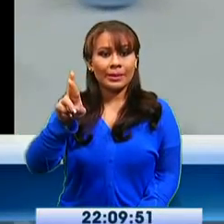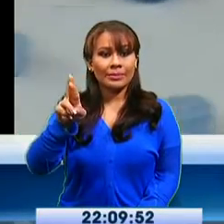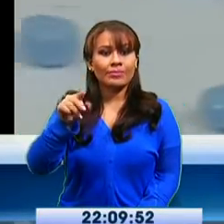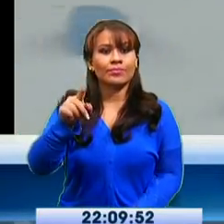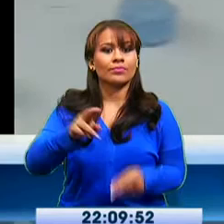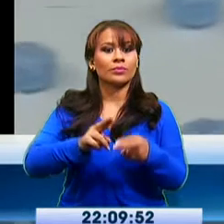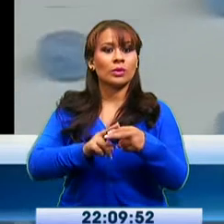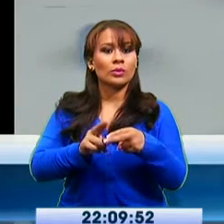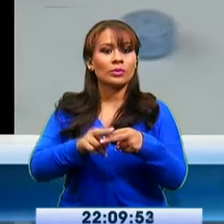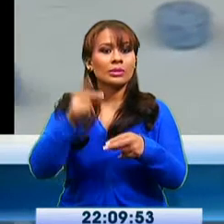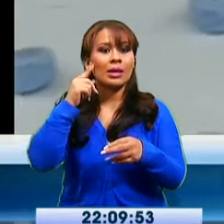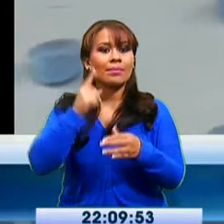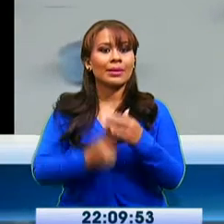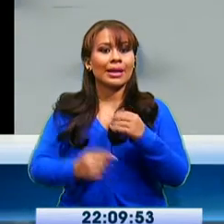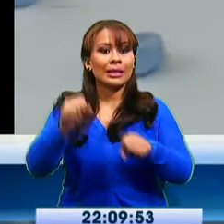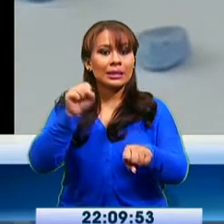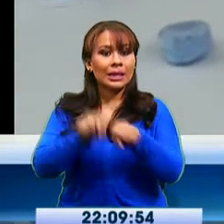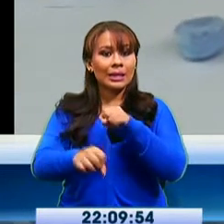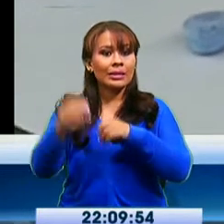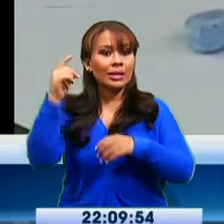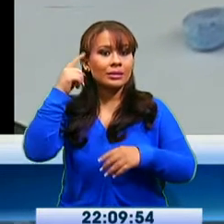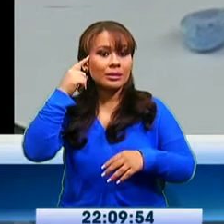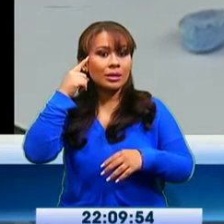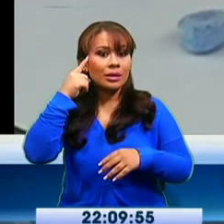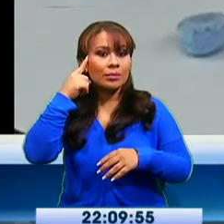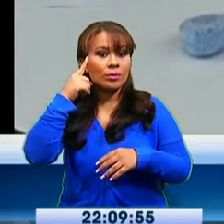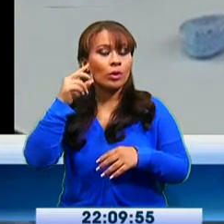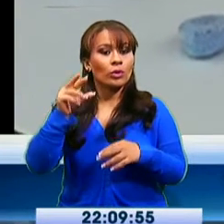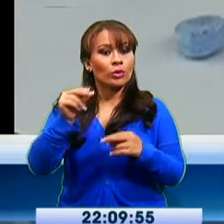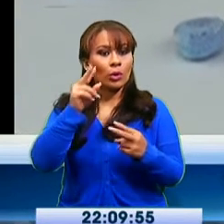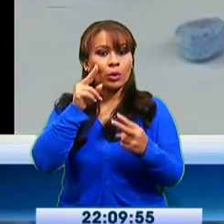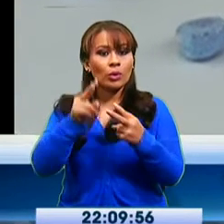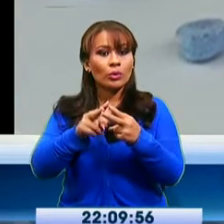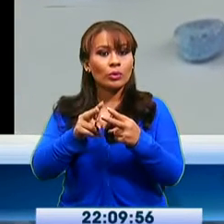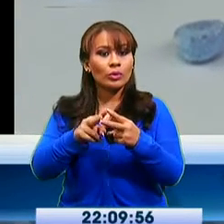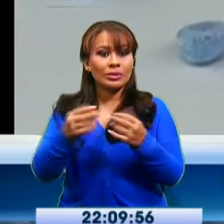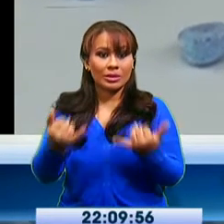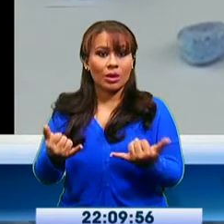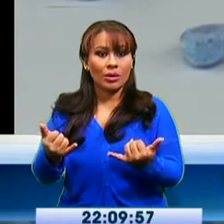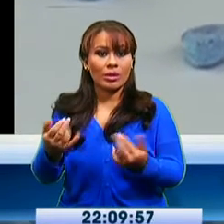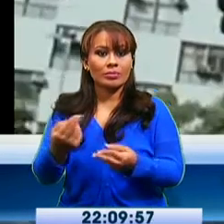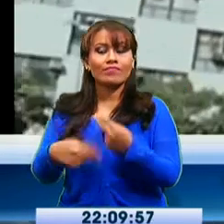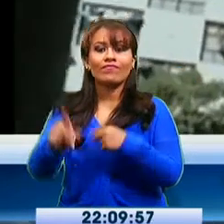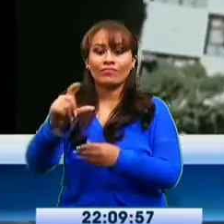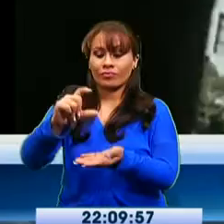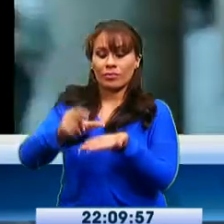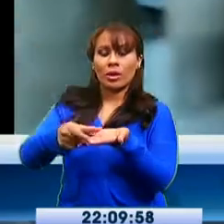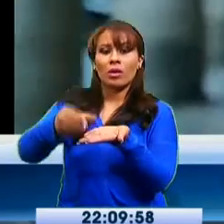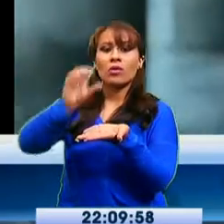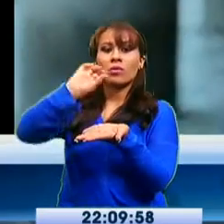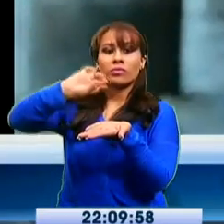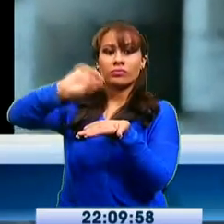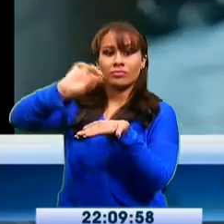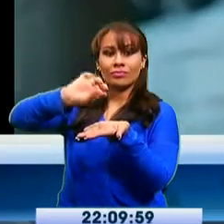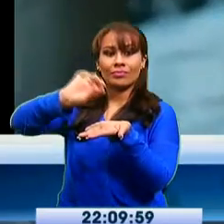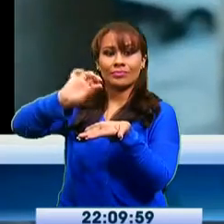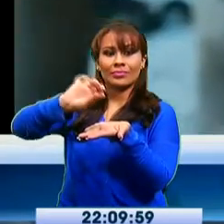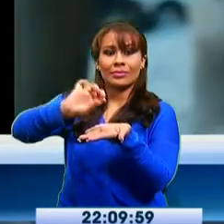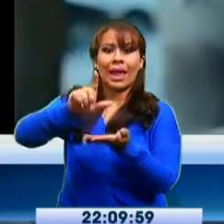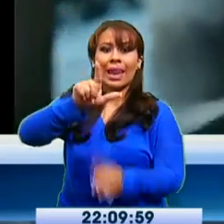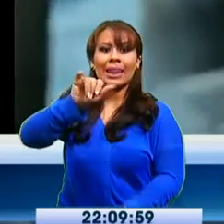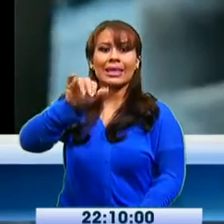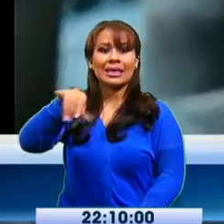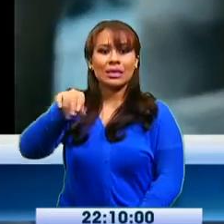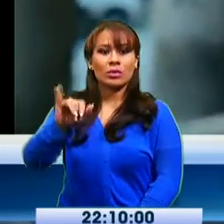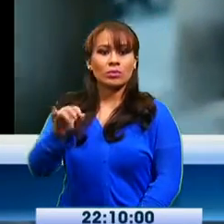afectar principalmente al cerebro, a pesar que no es muy conocida en el mercado. Es una droga líquida similar al cemento de contacto, cuyo